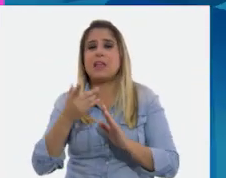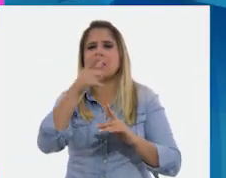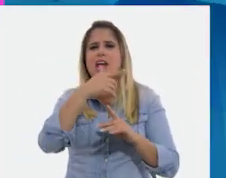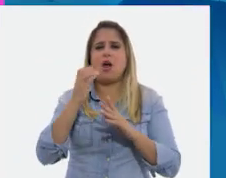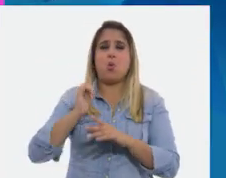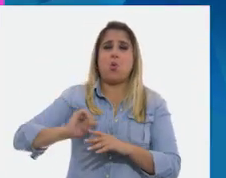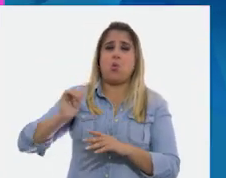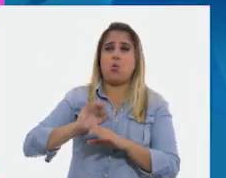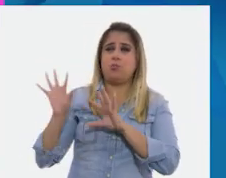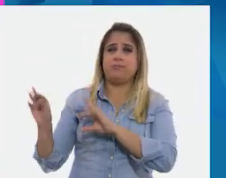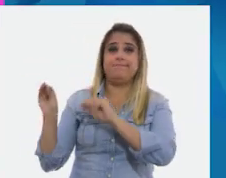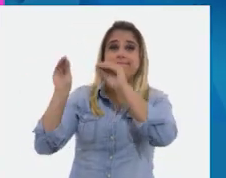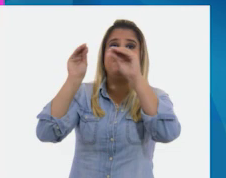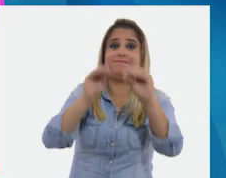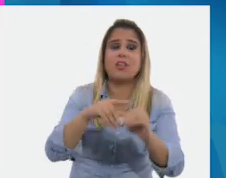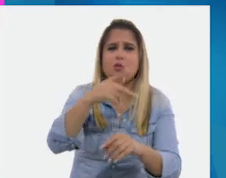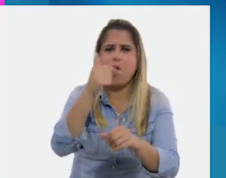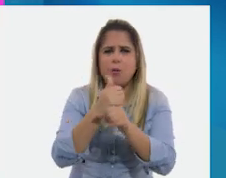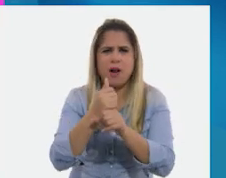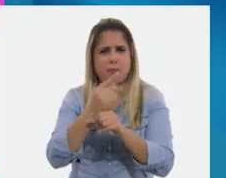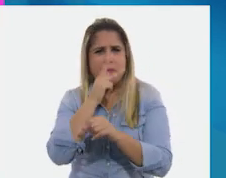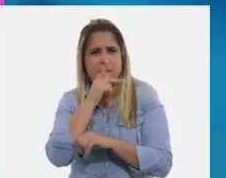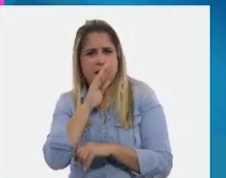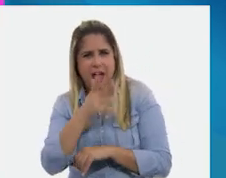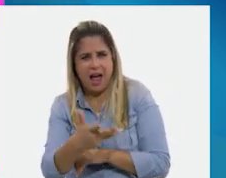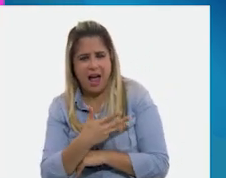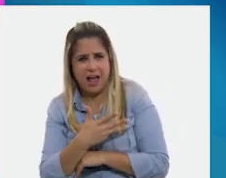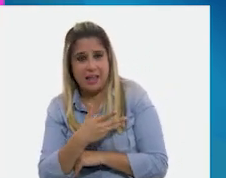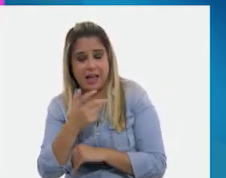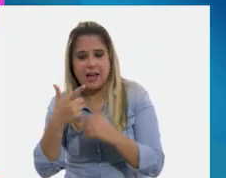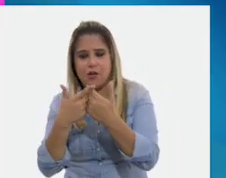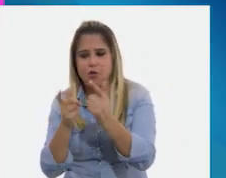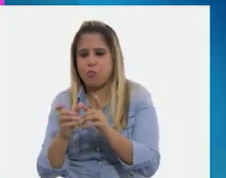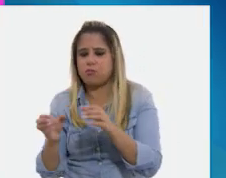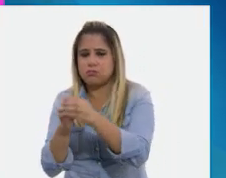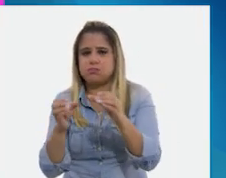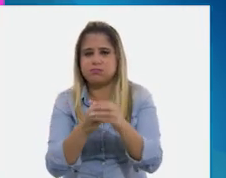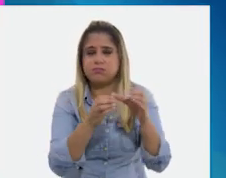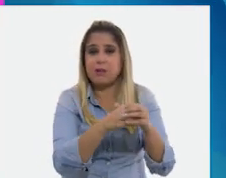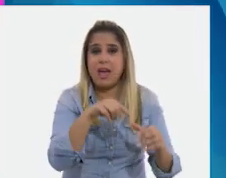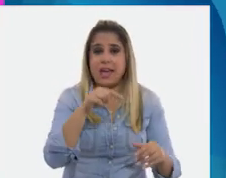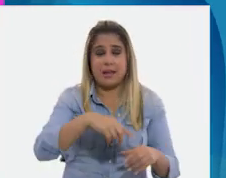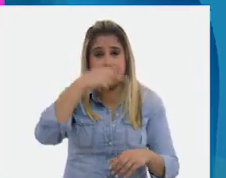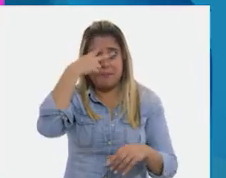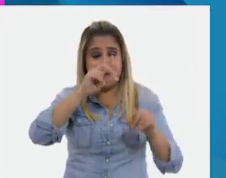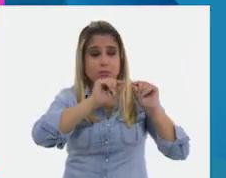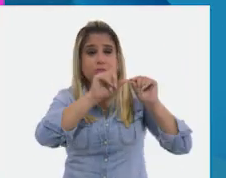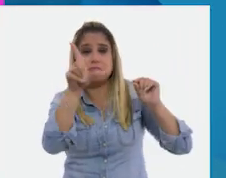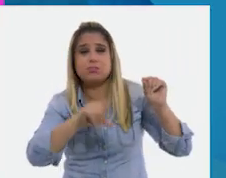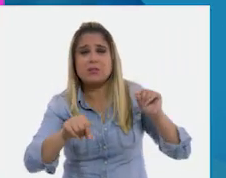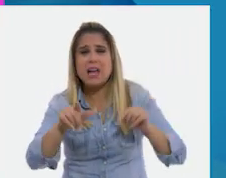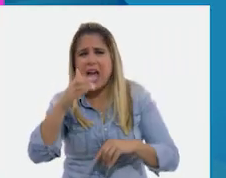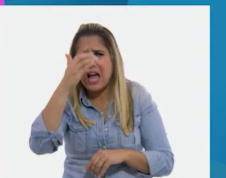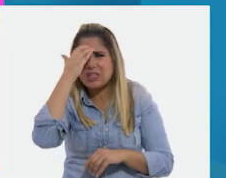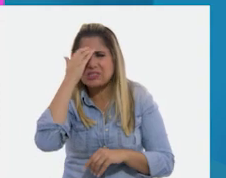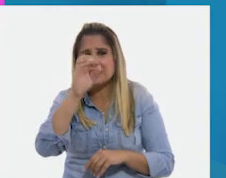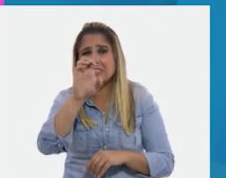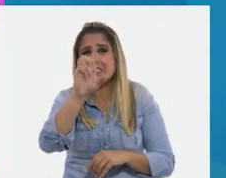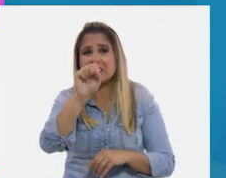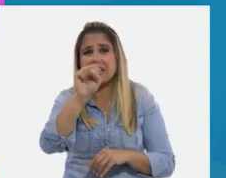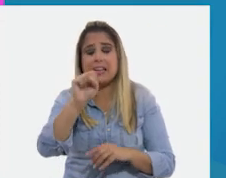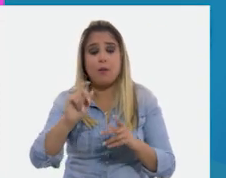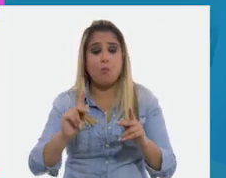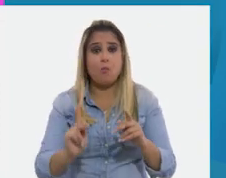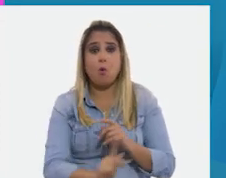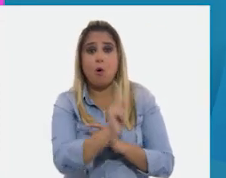que expresan la cultura o visión de cada grupo. En nuestro país se reconocen más de 60 pueblos